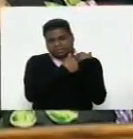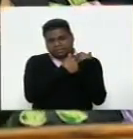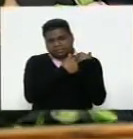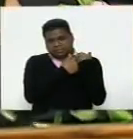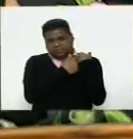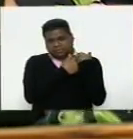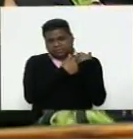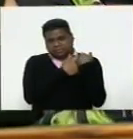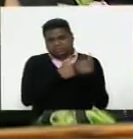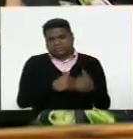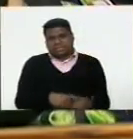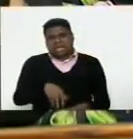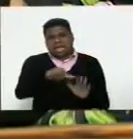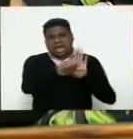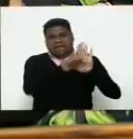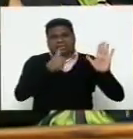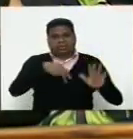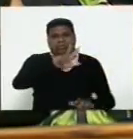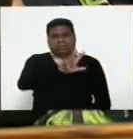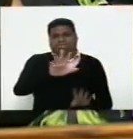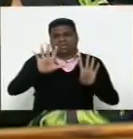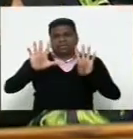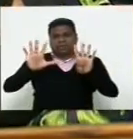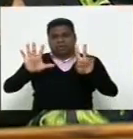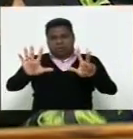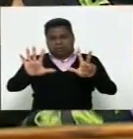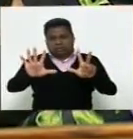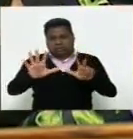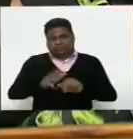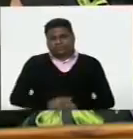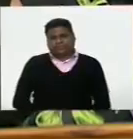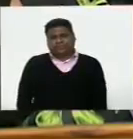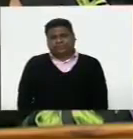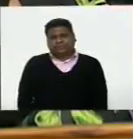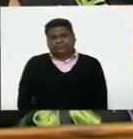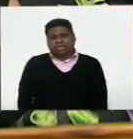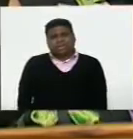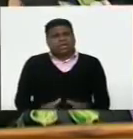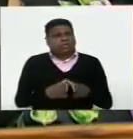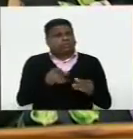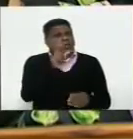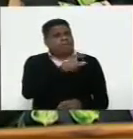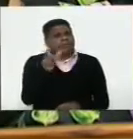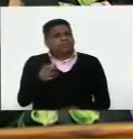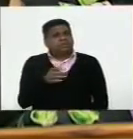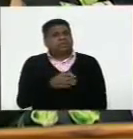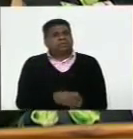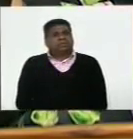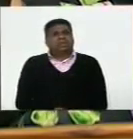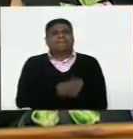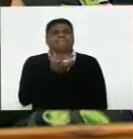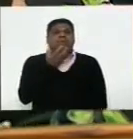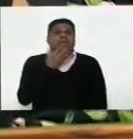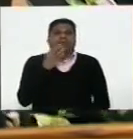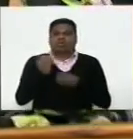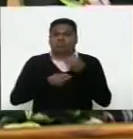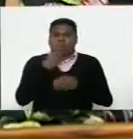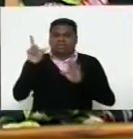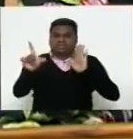artículo 38. Toda persona que haya sido víctima de la violación de un derecho o